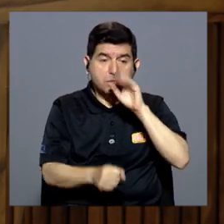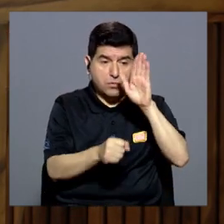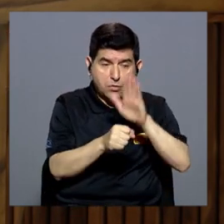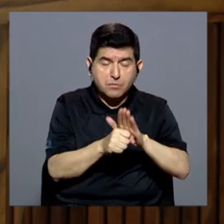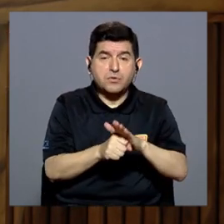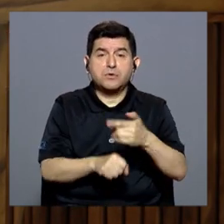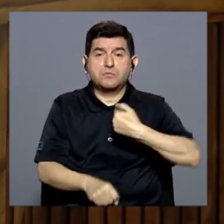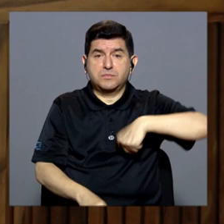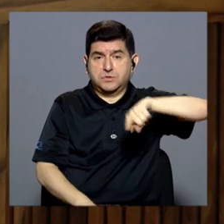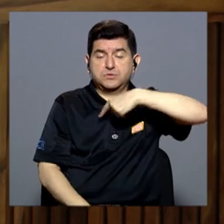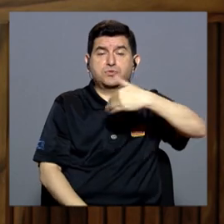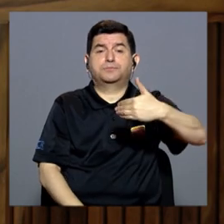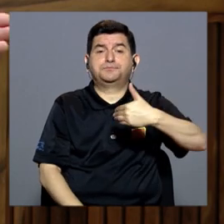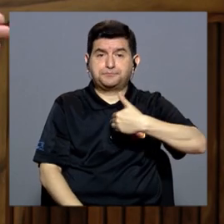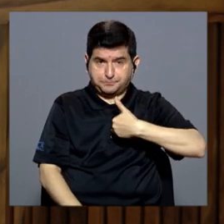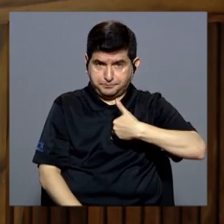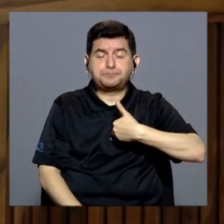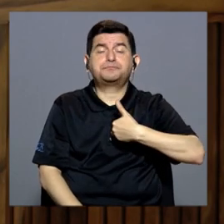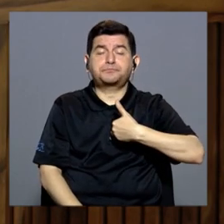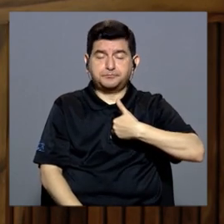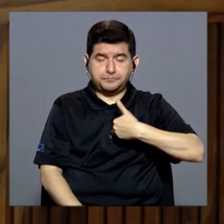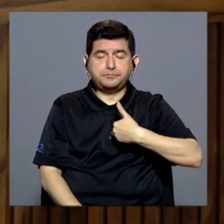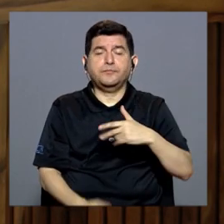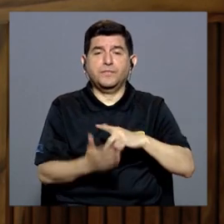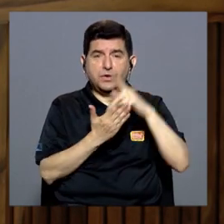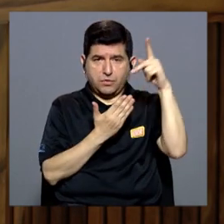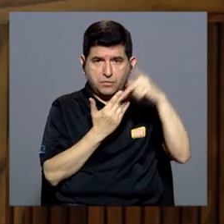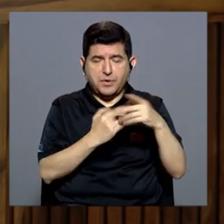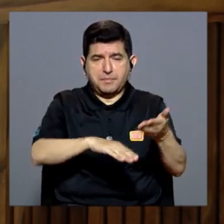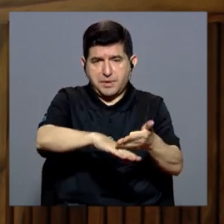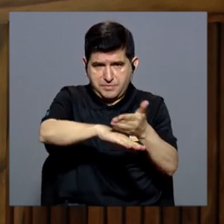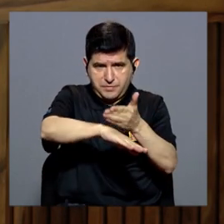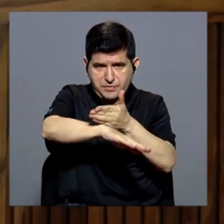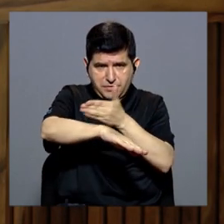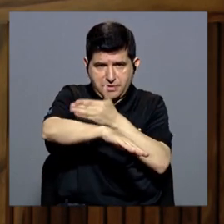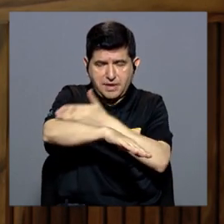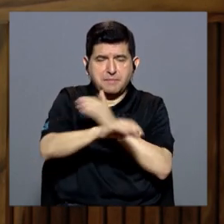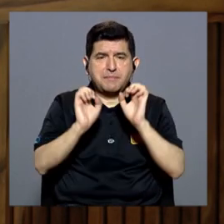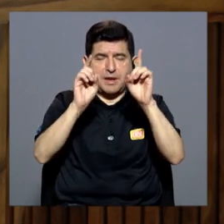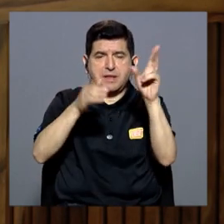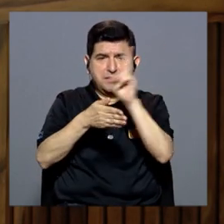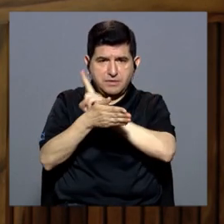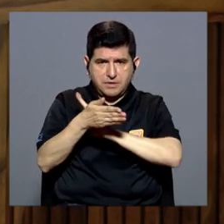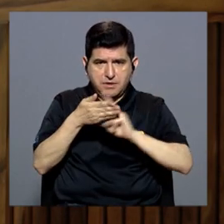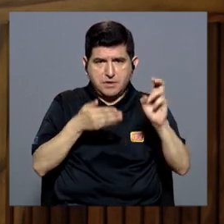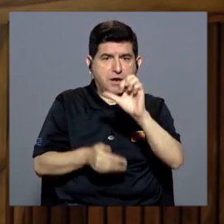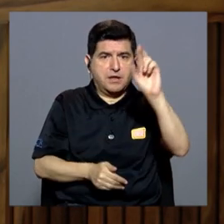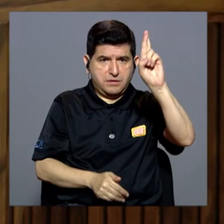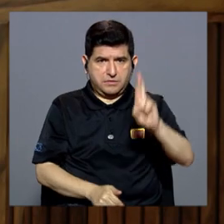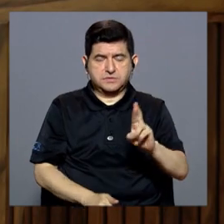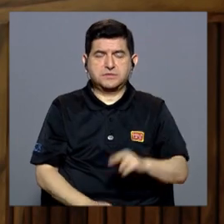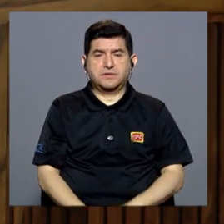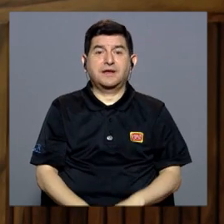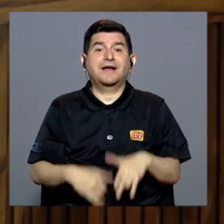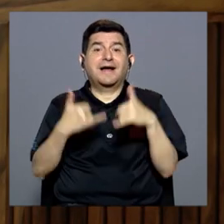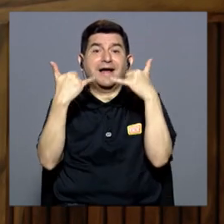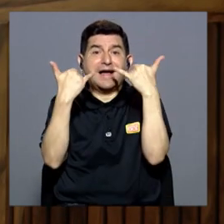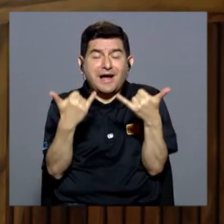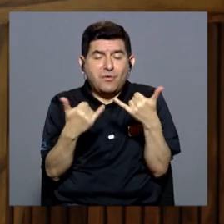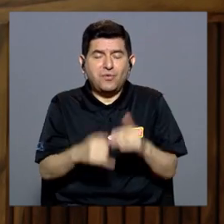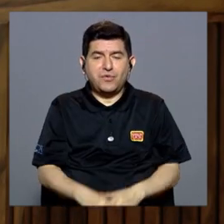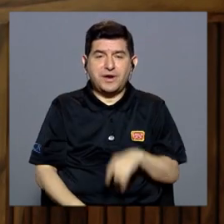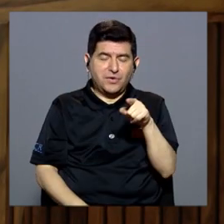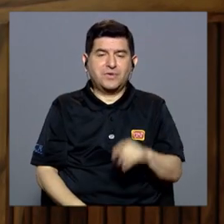compromisos con el programa de mejoramiento de la educación superior costarricense. Y ahora con la